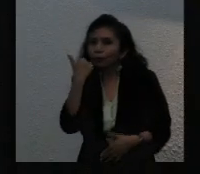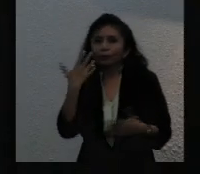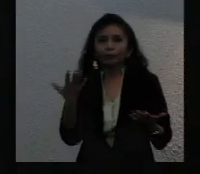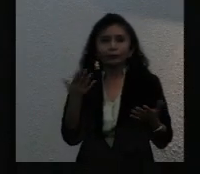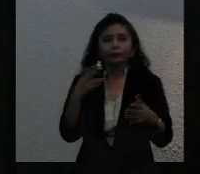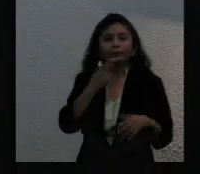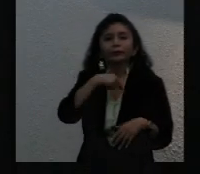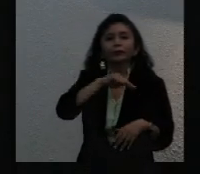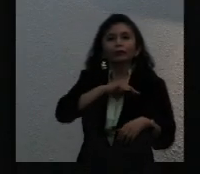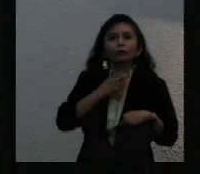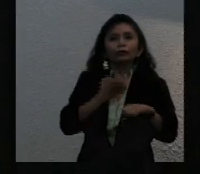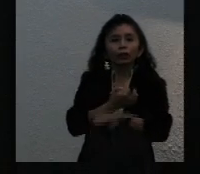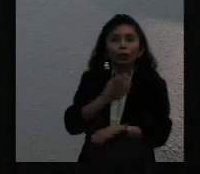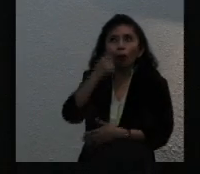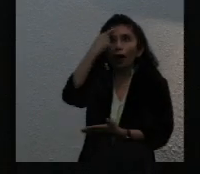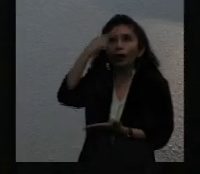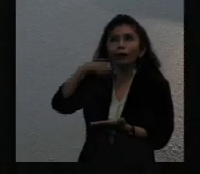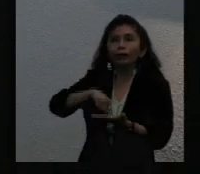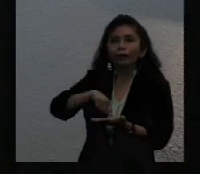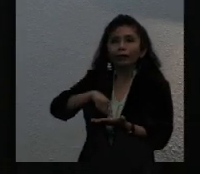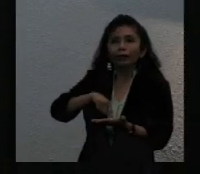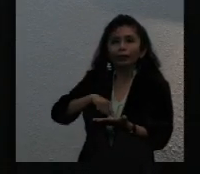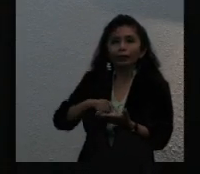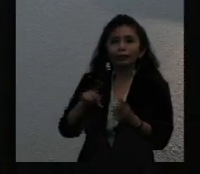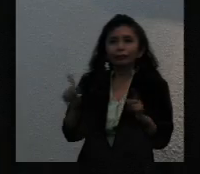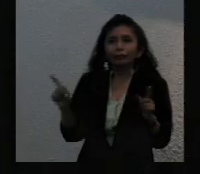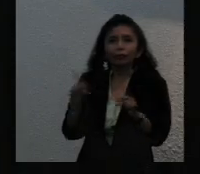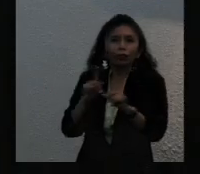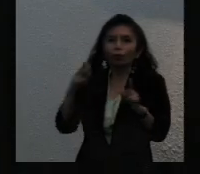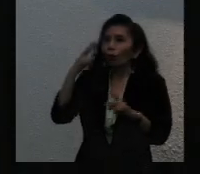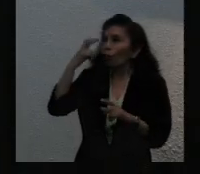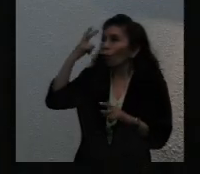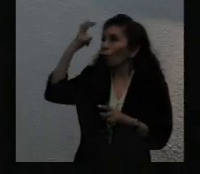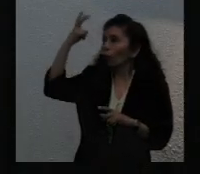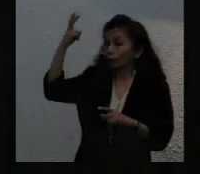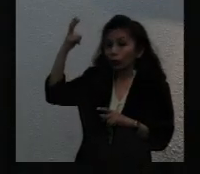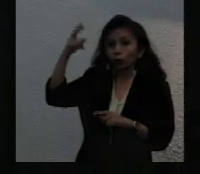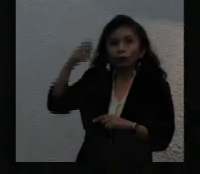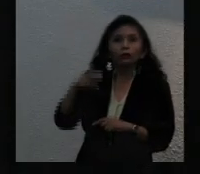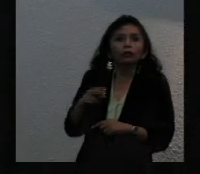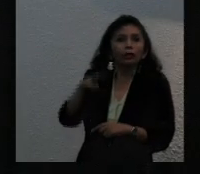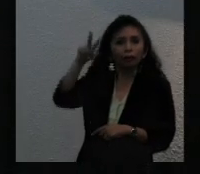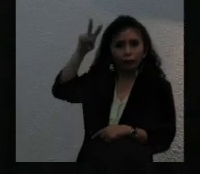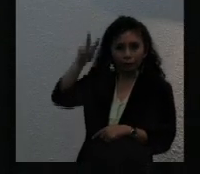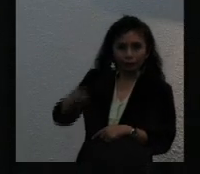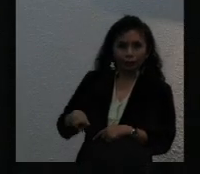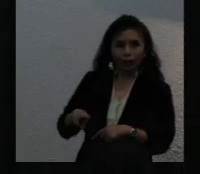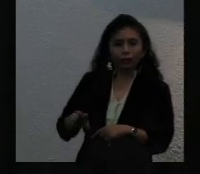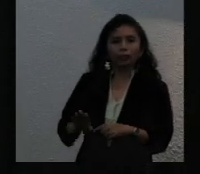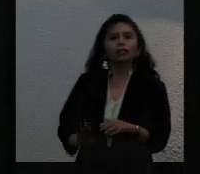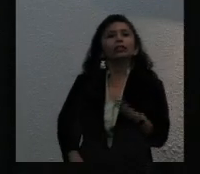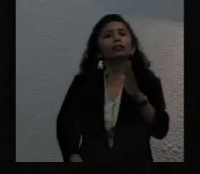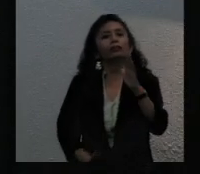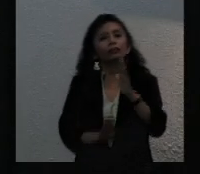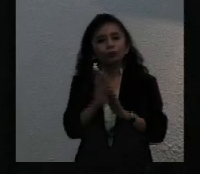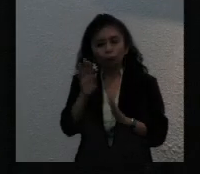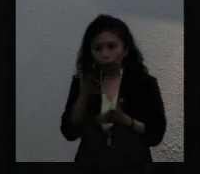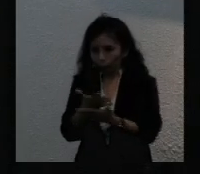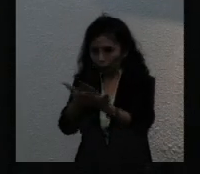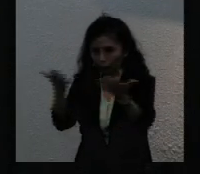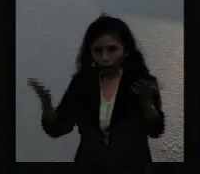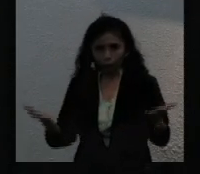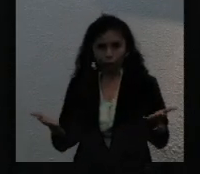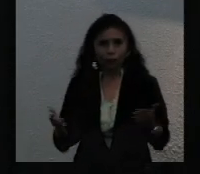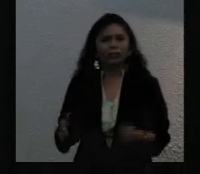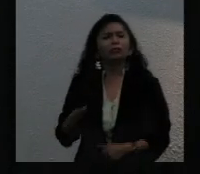estado a creer que no se trataba de utopías, que sí era posible la prosperidad compartida, que